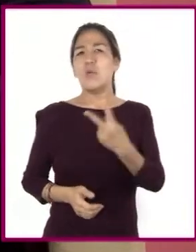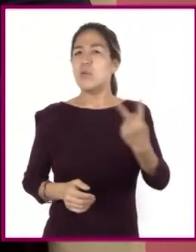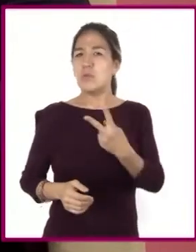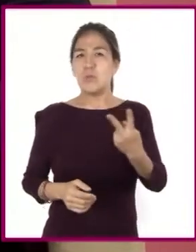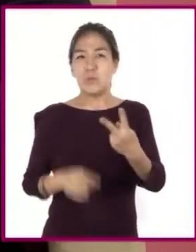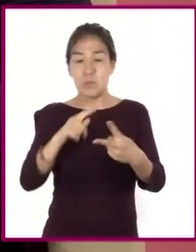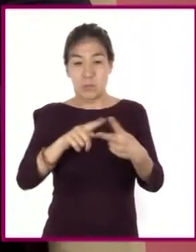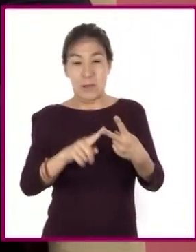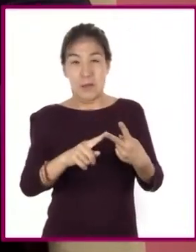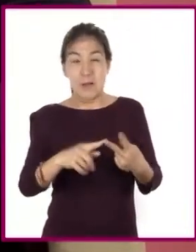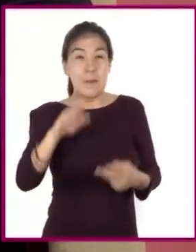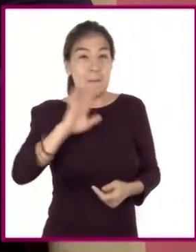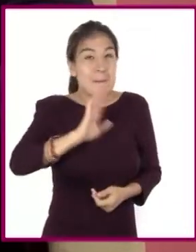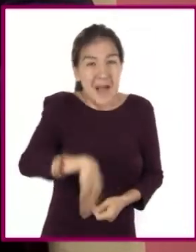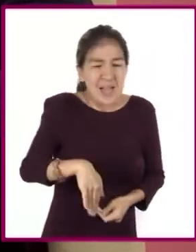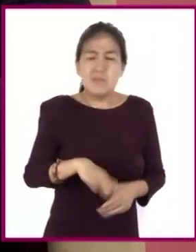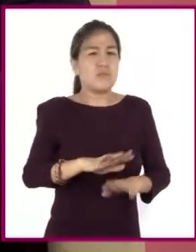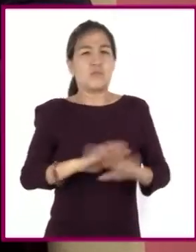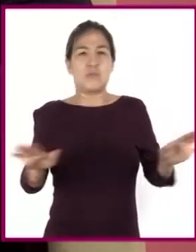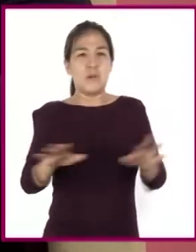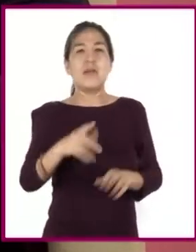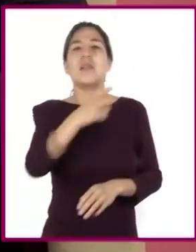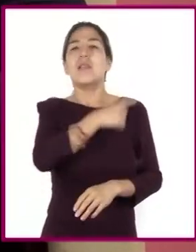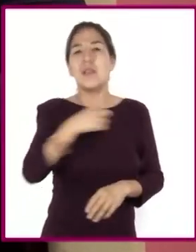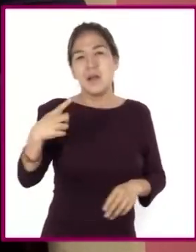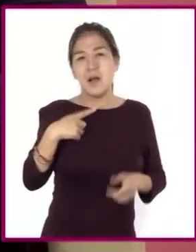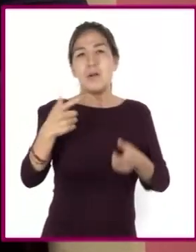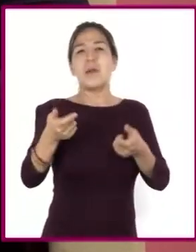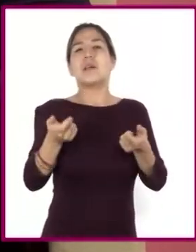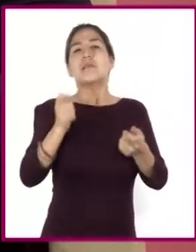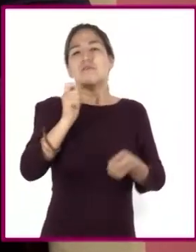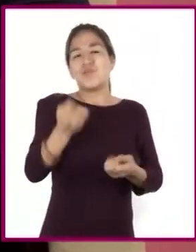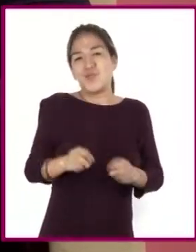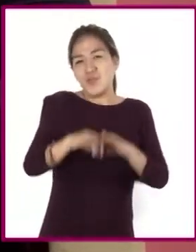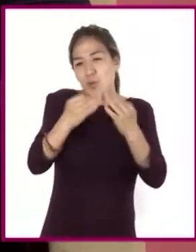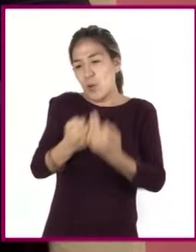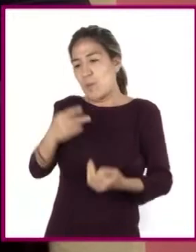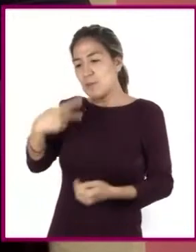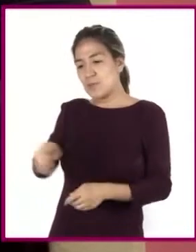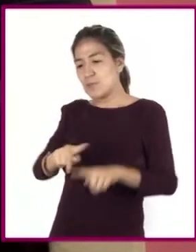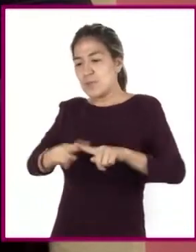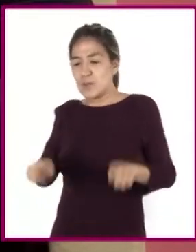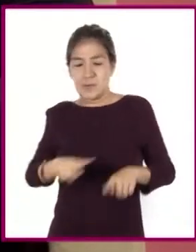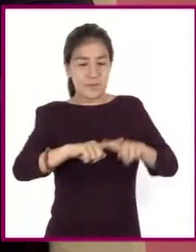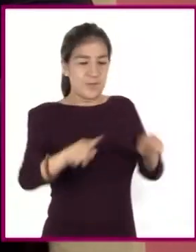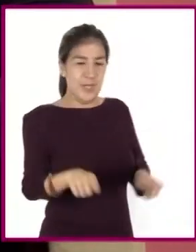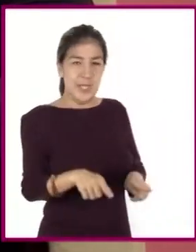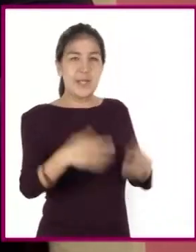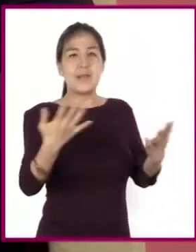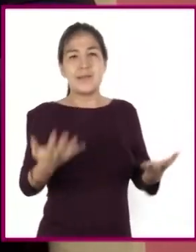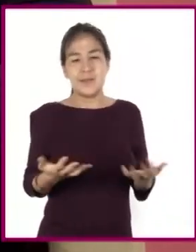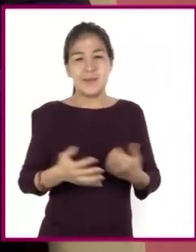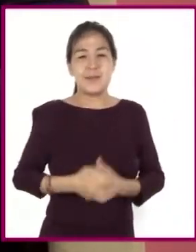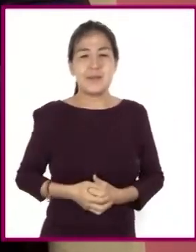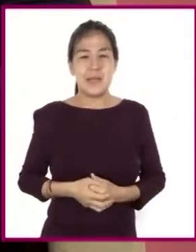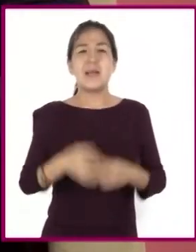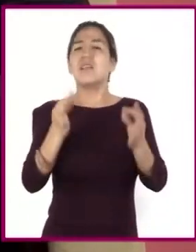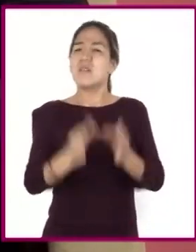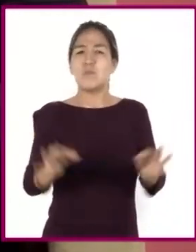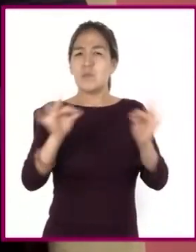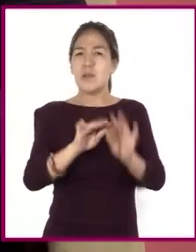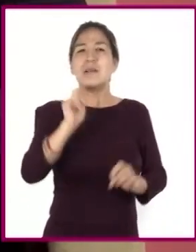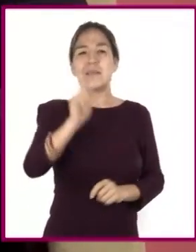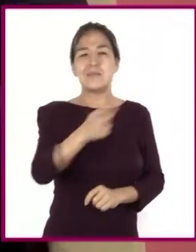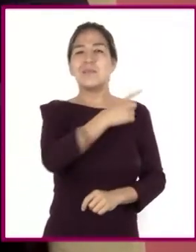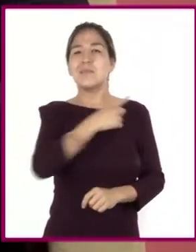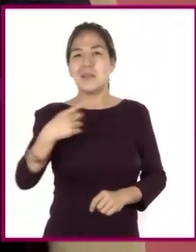es esencialmente malo. Son dos estructuras distintas de estos alimentos. Lo importante es